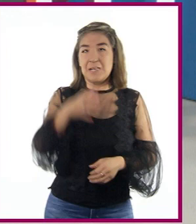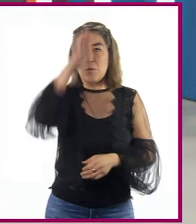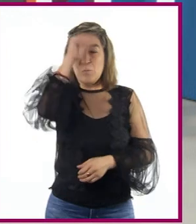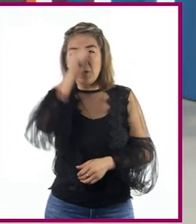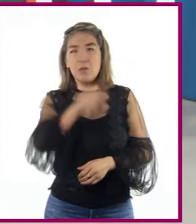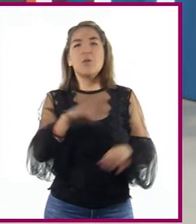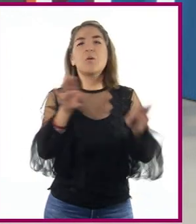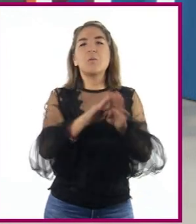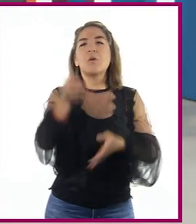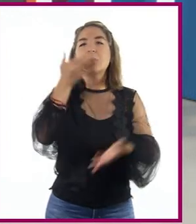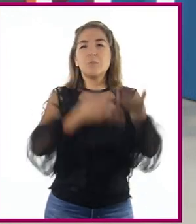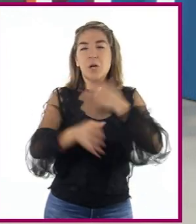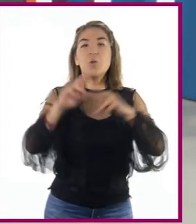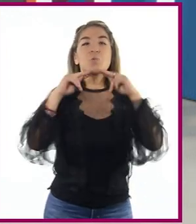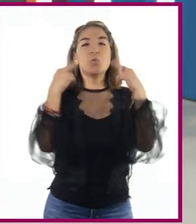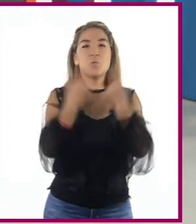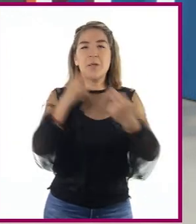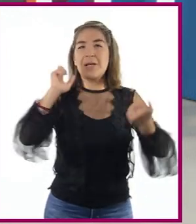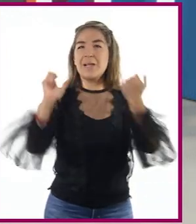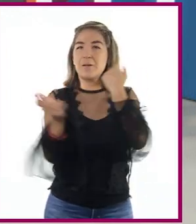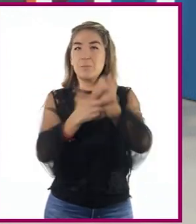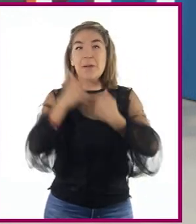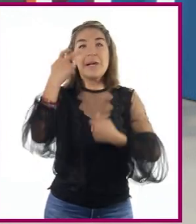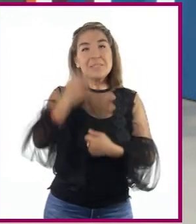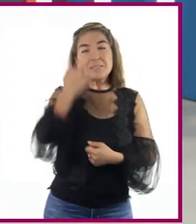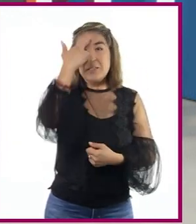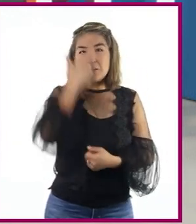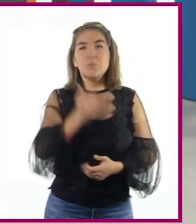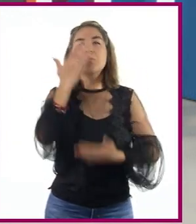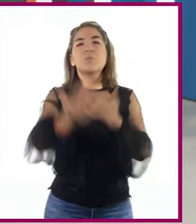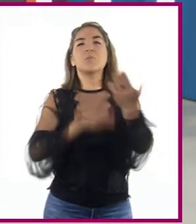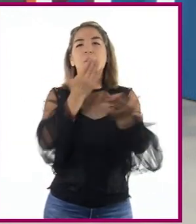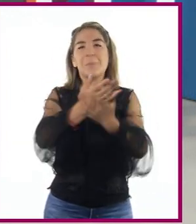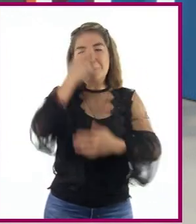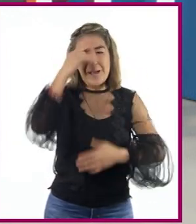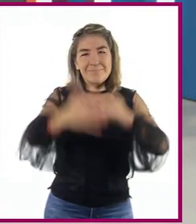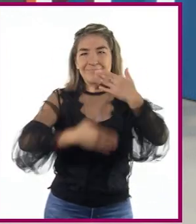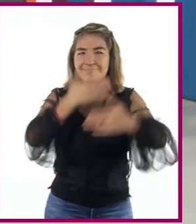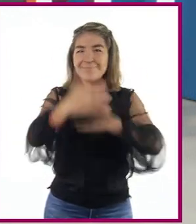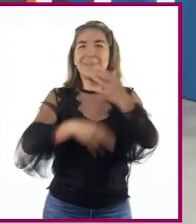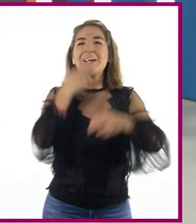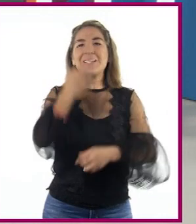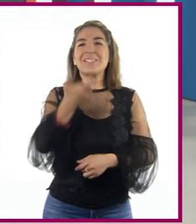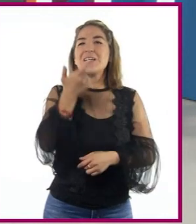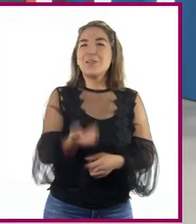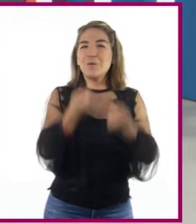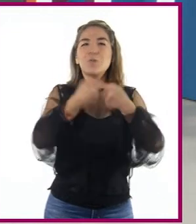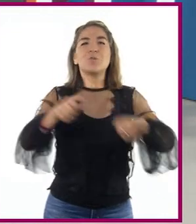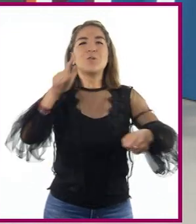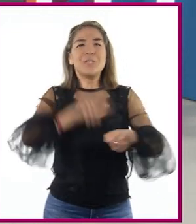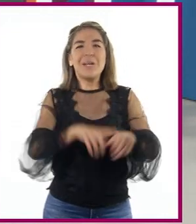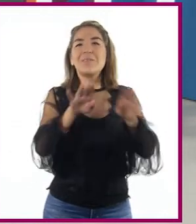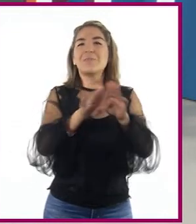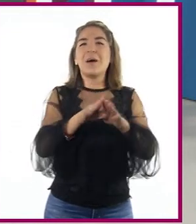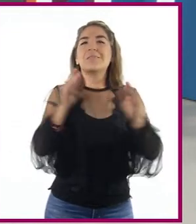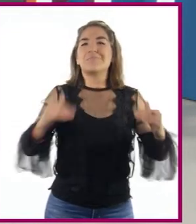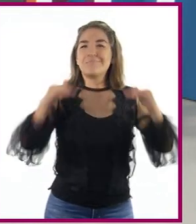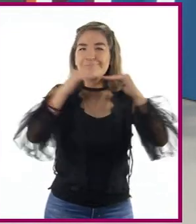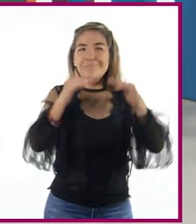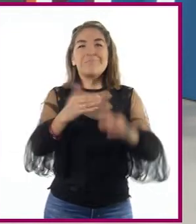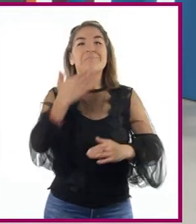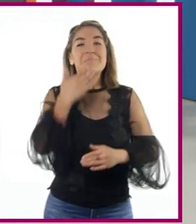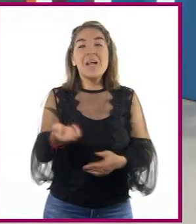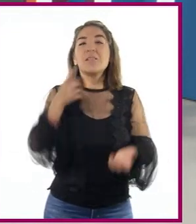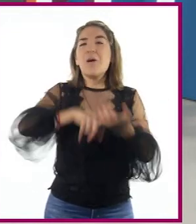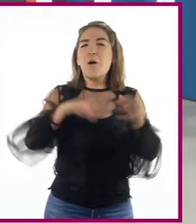se consolidó la Unión Europea, la cual proponía el progreso económico y social equilibrado y sostenible a